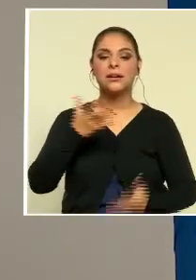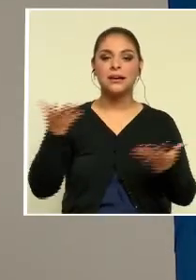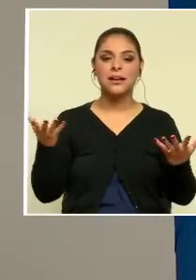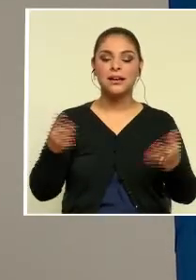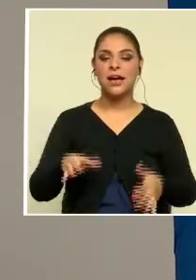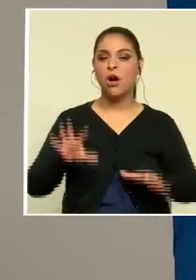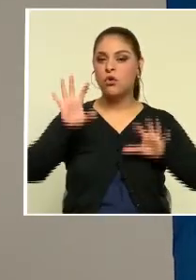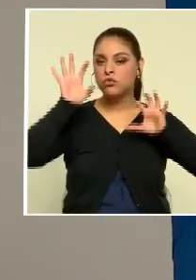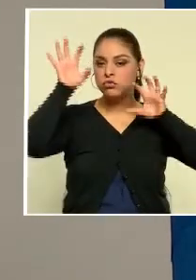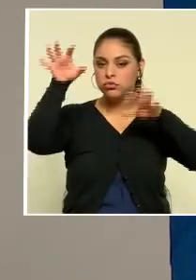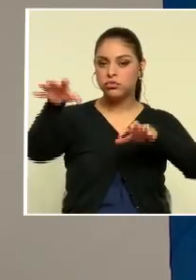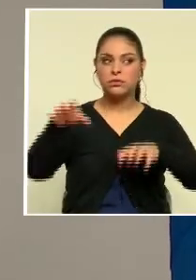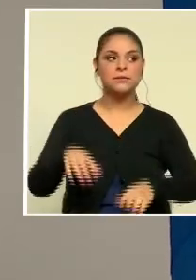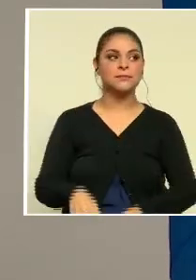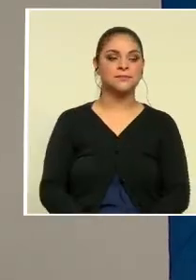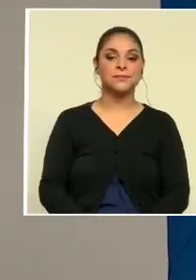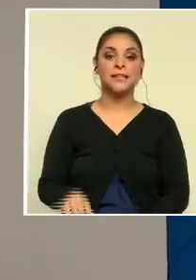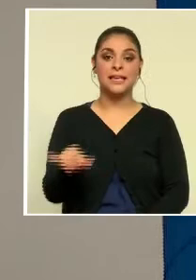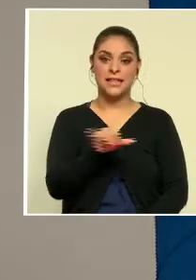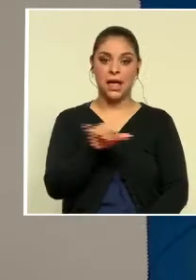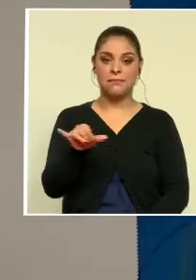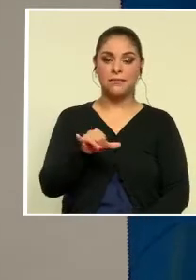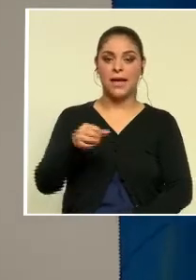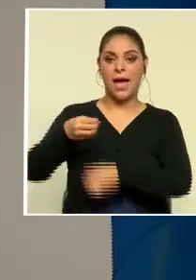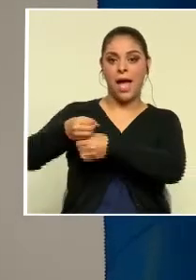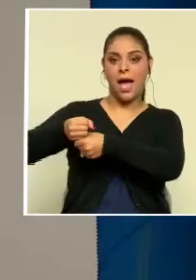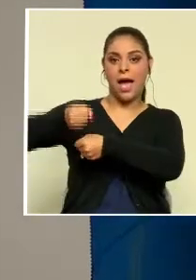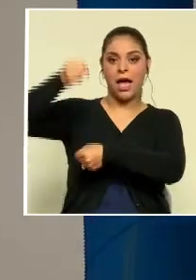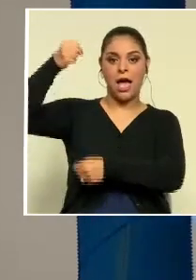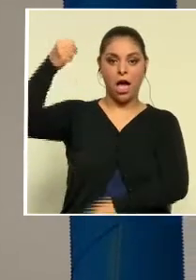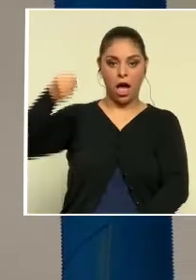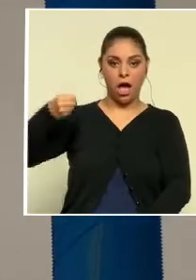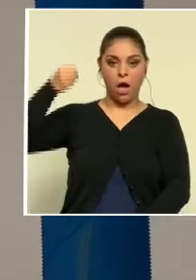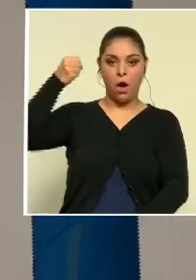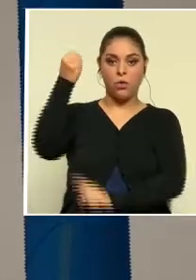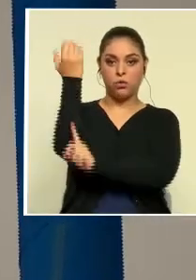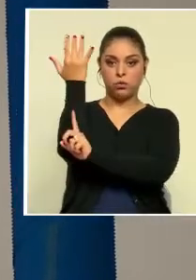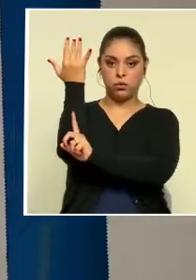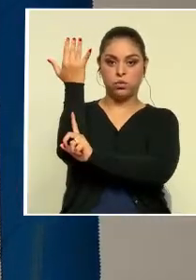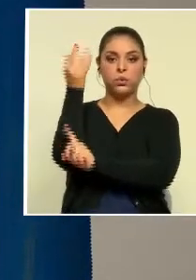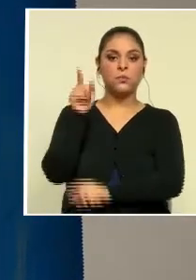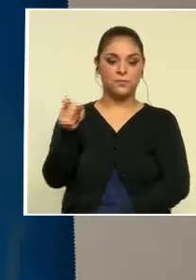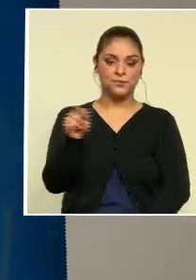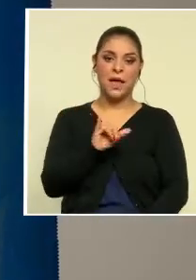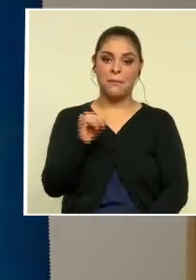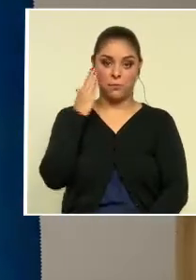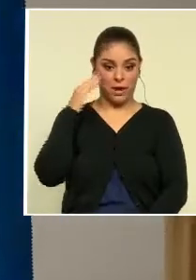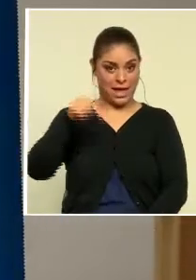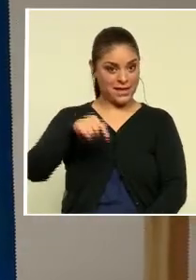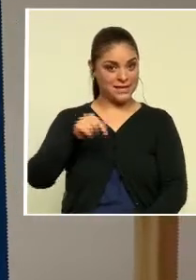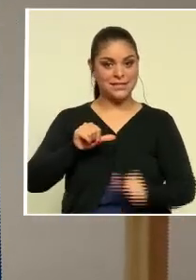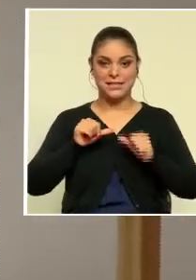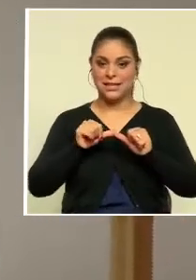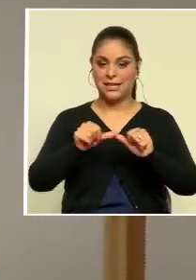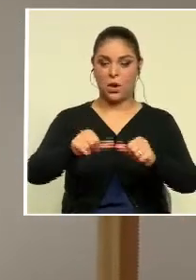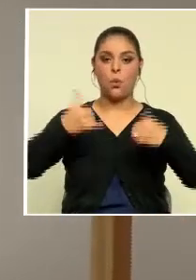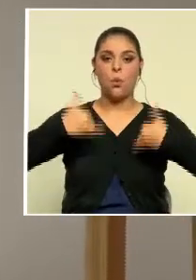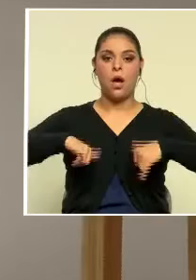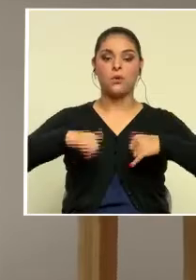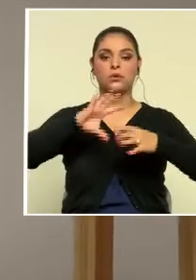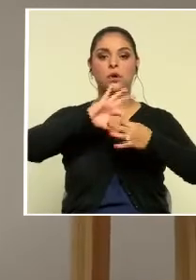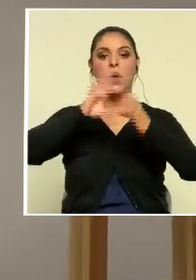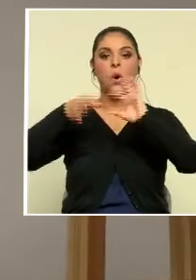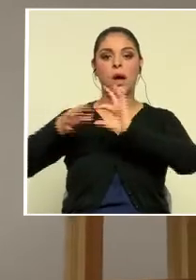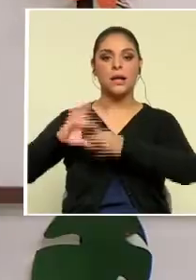verdad que todavía está encendida porque los juegos olímpicos no han terminado aquí en aprender en casa exacto niña web pero bueno para continuar no